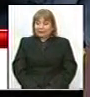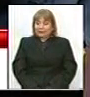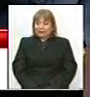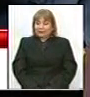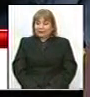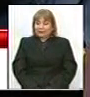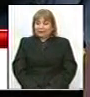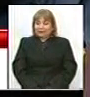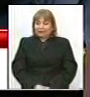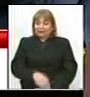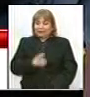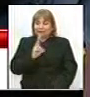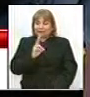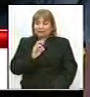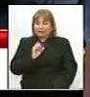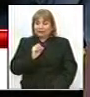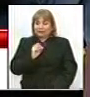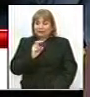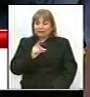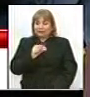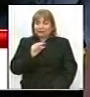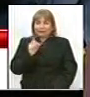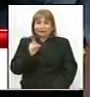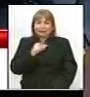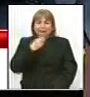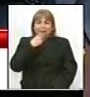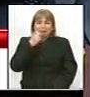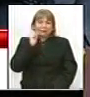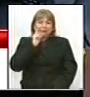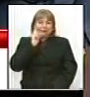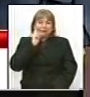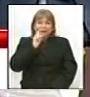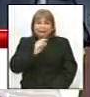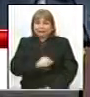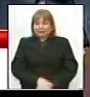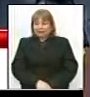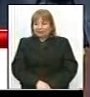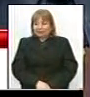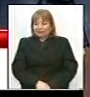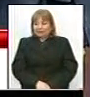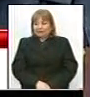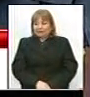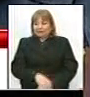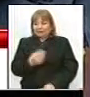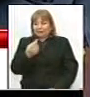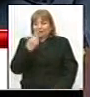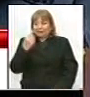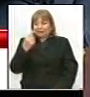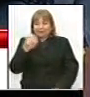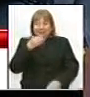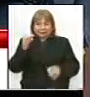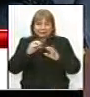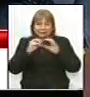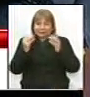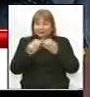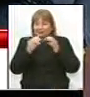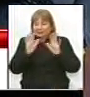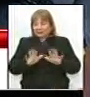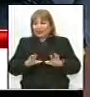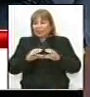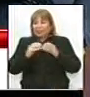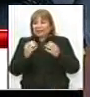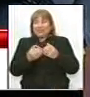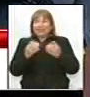el señor vela no es ha dicho una mentira bueno si tú te crees el único ilustre conejita estás quedarte solo en el